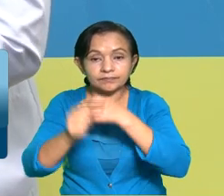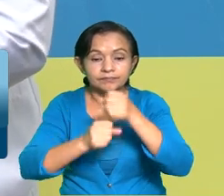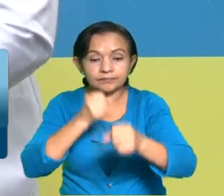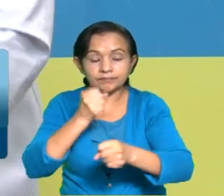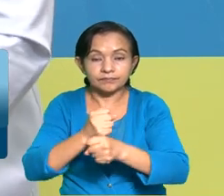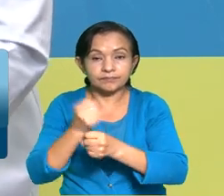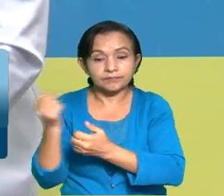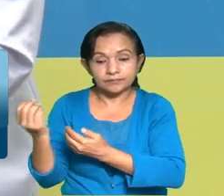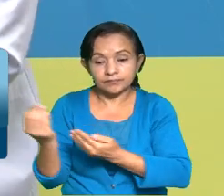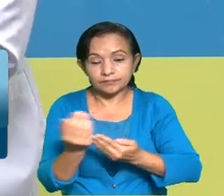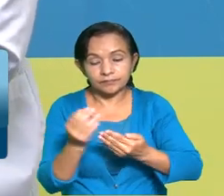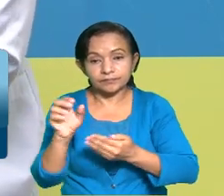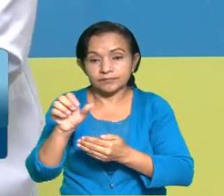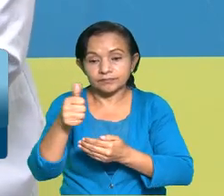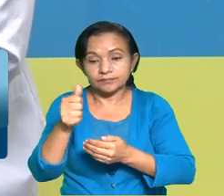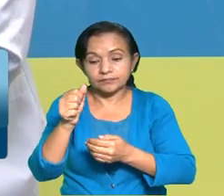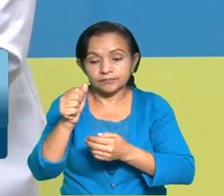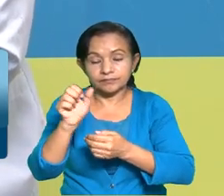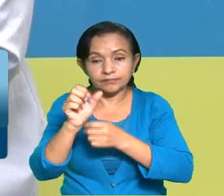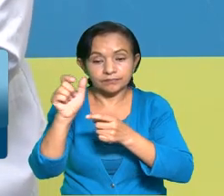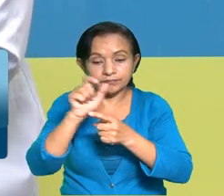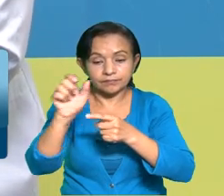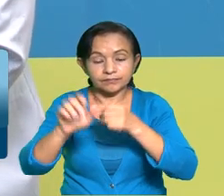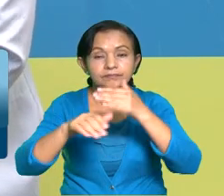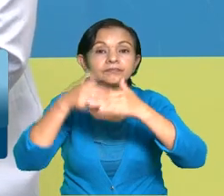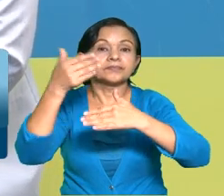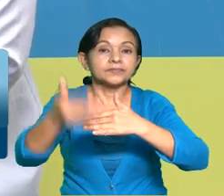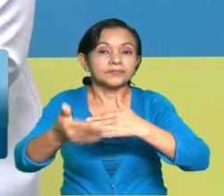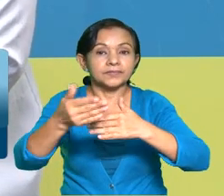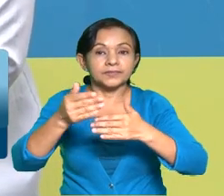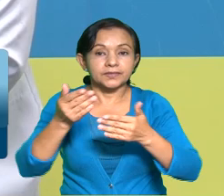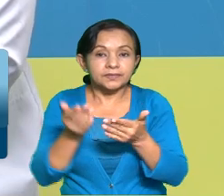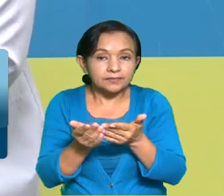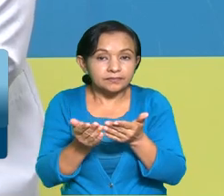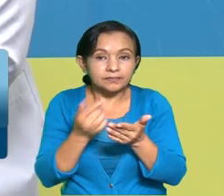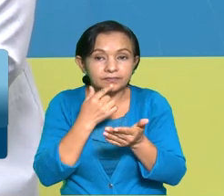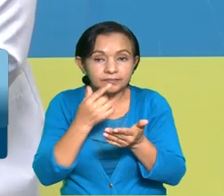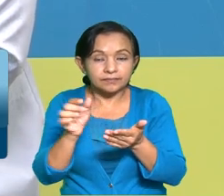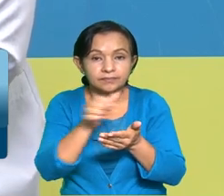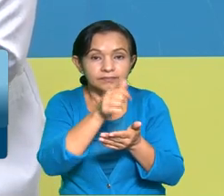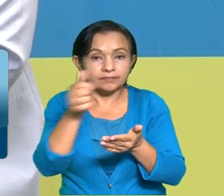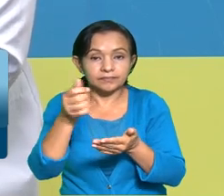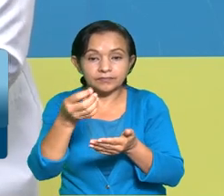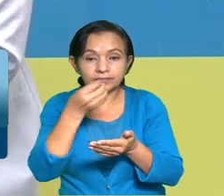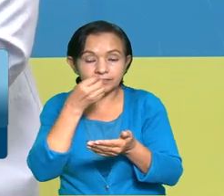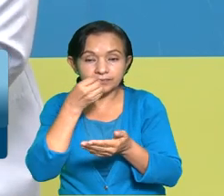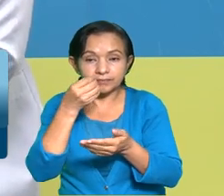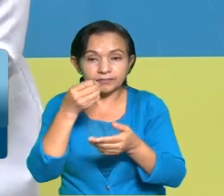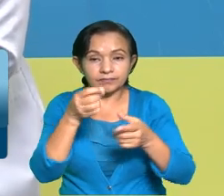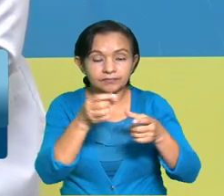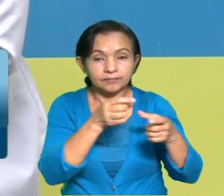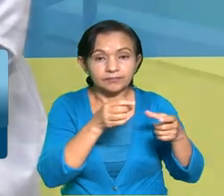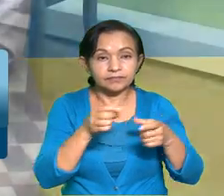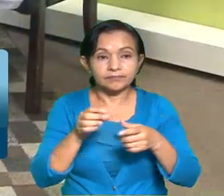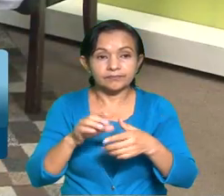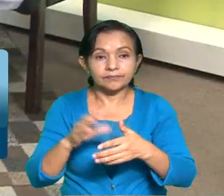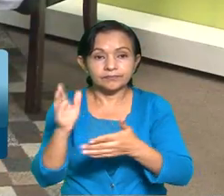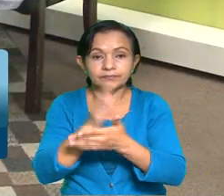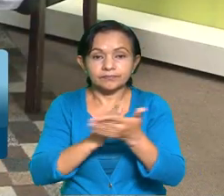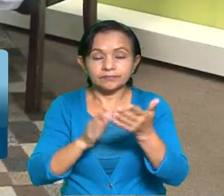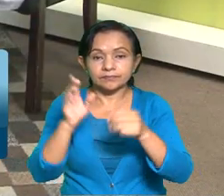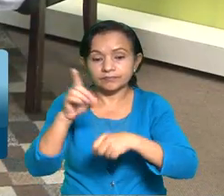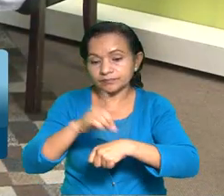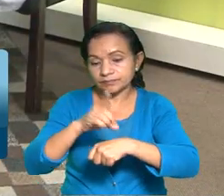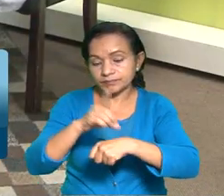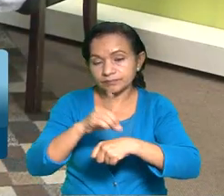bebé después de los 6 meses y pues se le va otorgando pues también otro tipo de nutrientes a través de la alimentación. Hay algunos pediatras